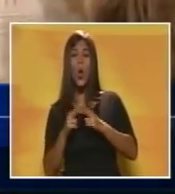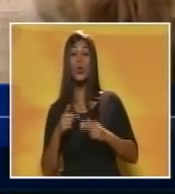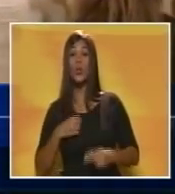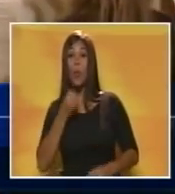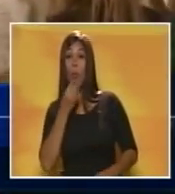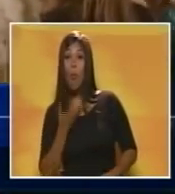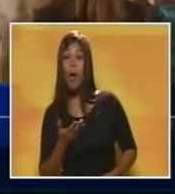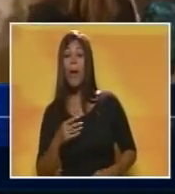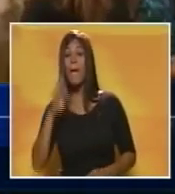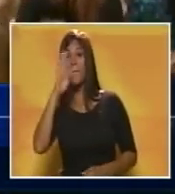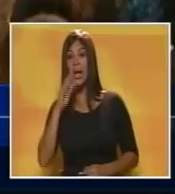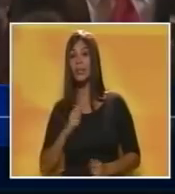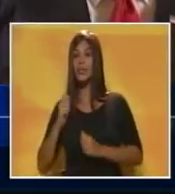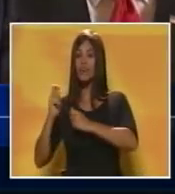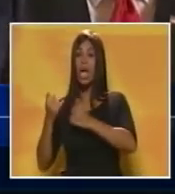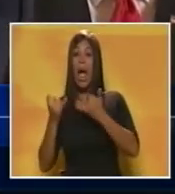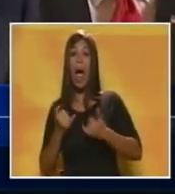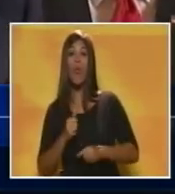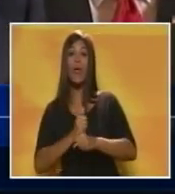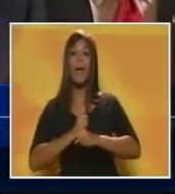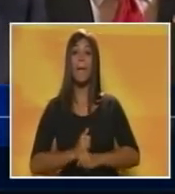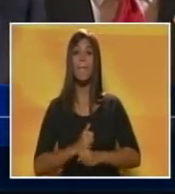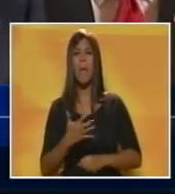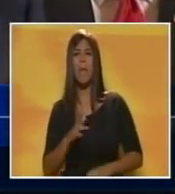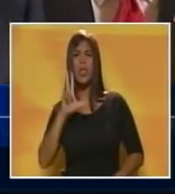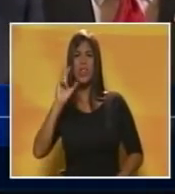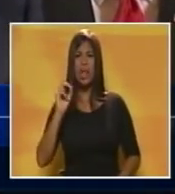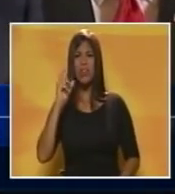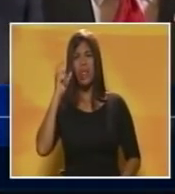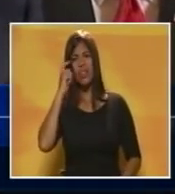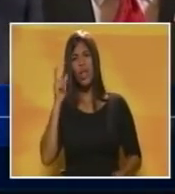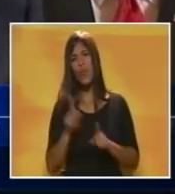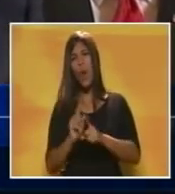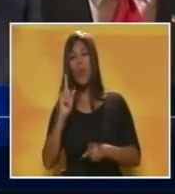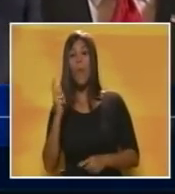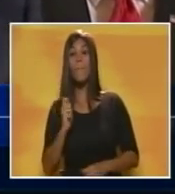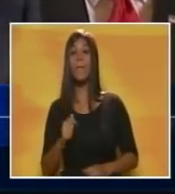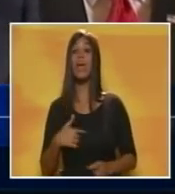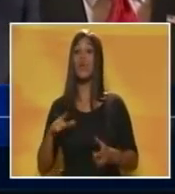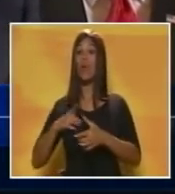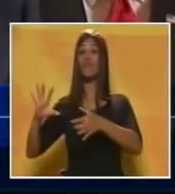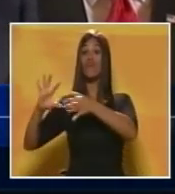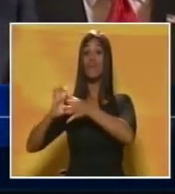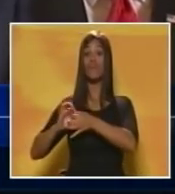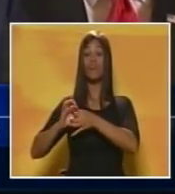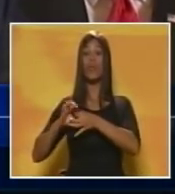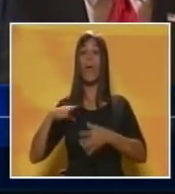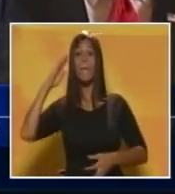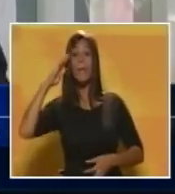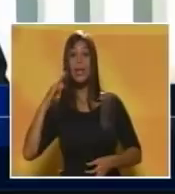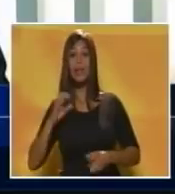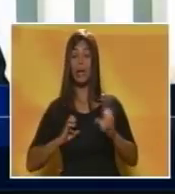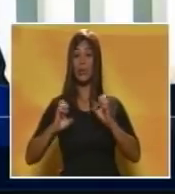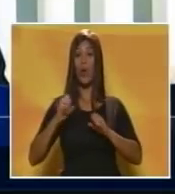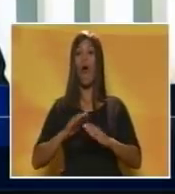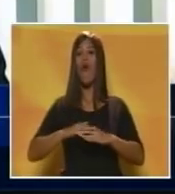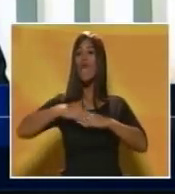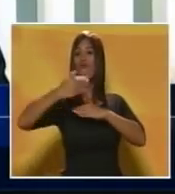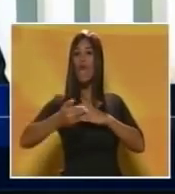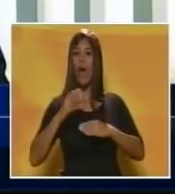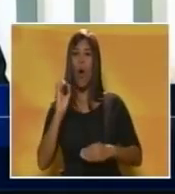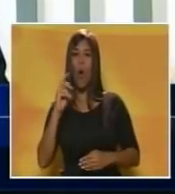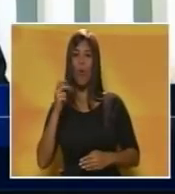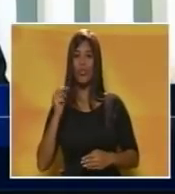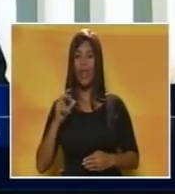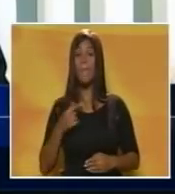ventaja a Brasil y ahora deberá esperar al menos 30 días para designarlo como aliado militar estratégico fuera de la OTAN, como